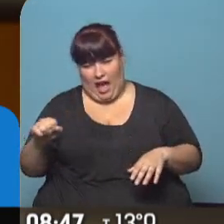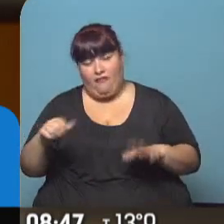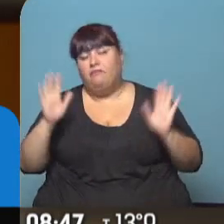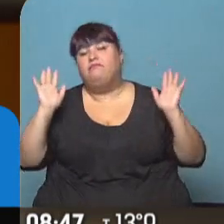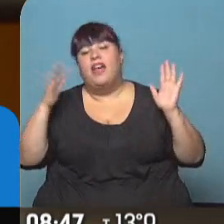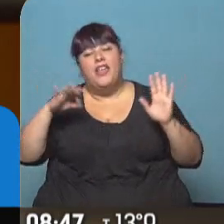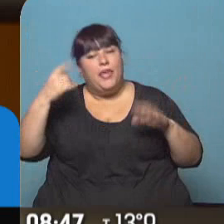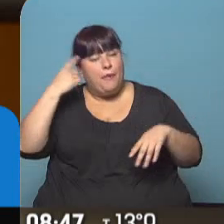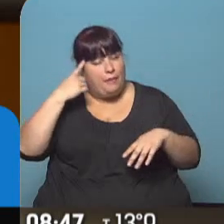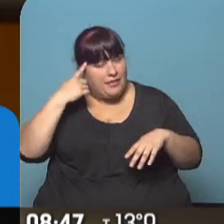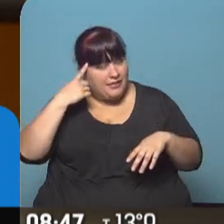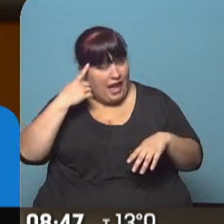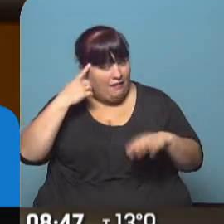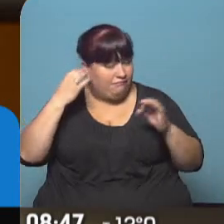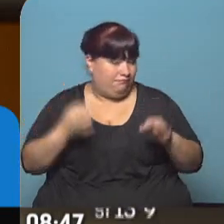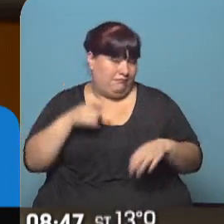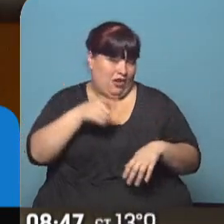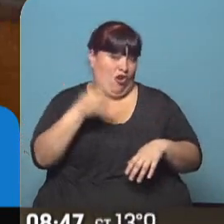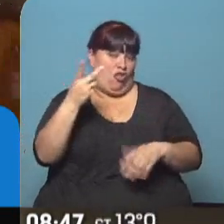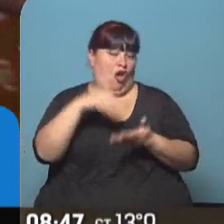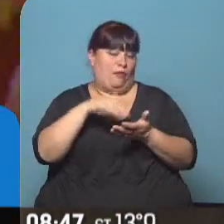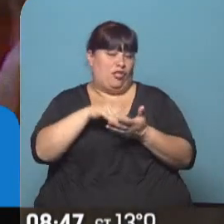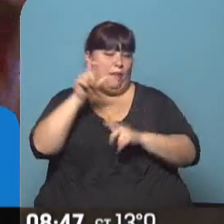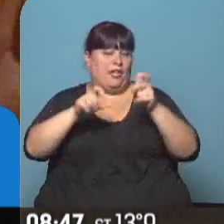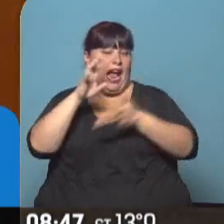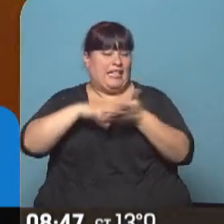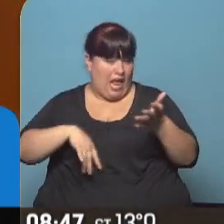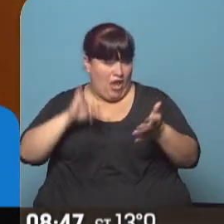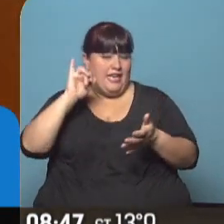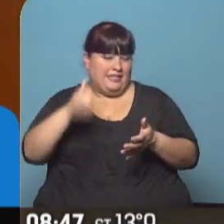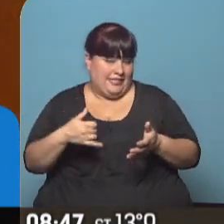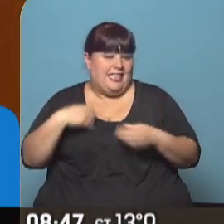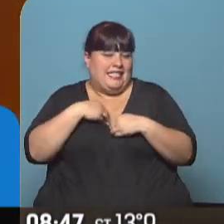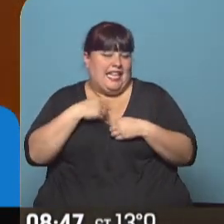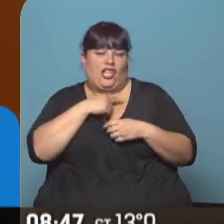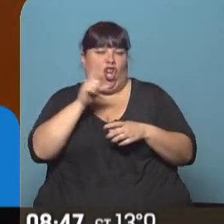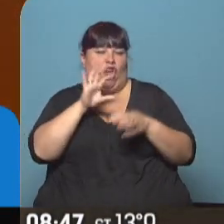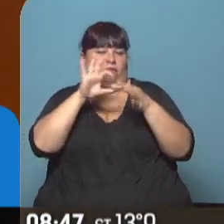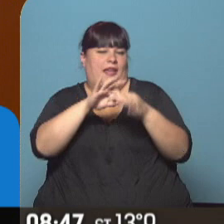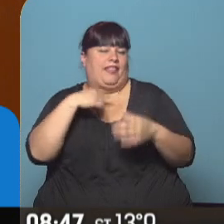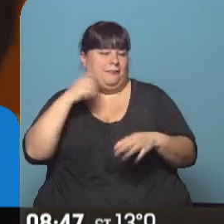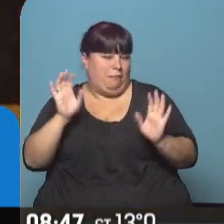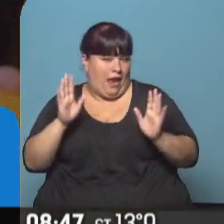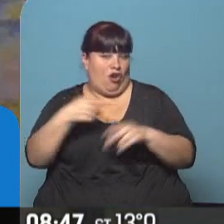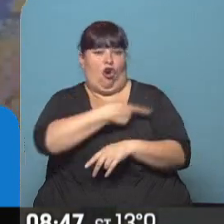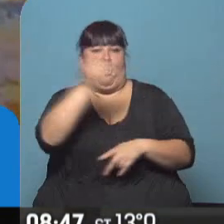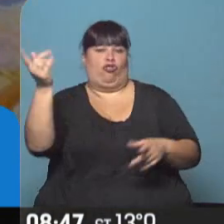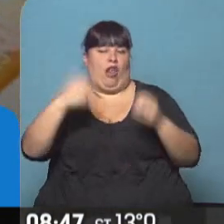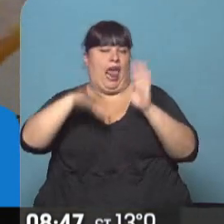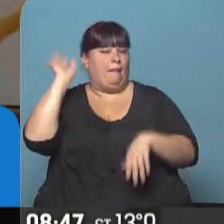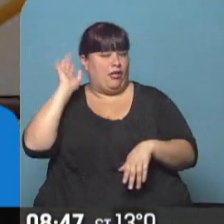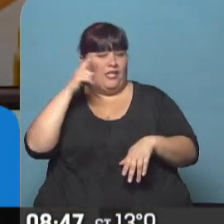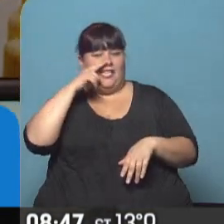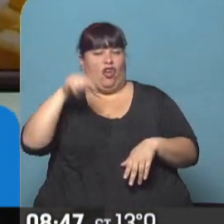habrá que pensar teóricamente que esos 2 millones de catalanes sí tienen un sentimiento de no pertenencia a España frente al resto que forman